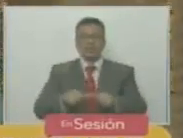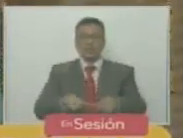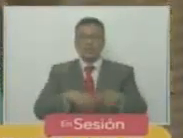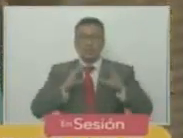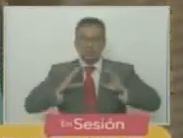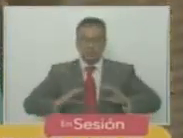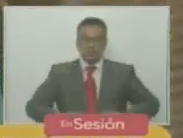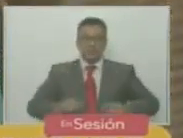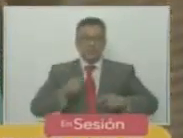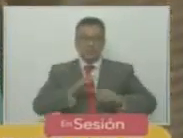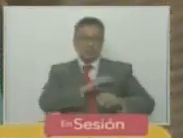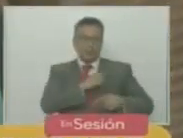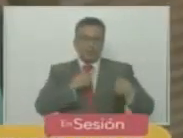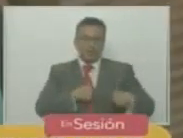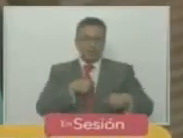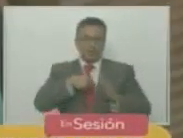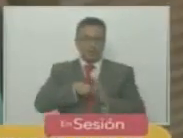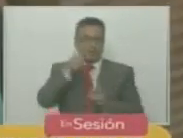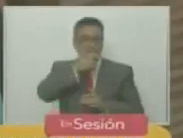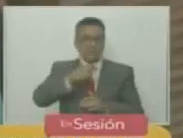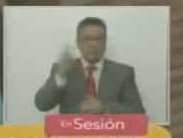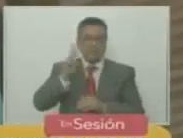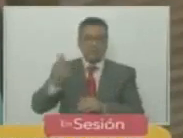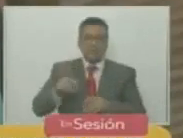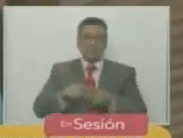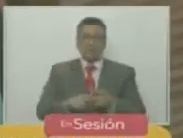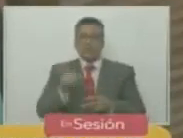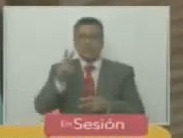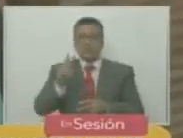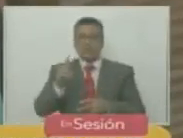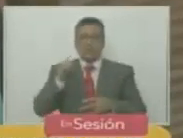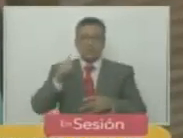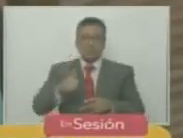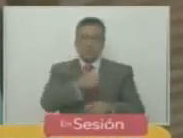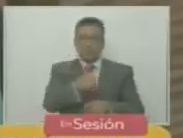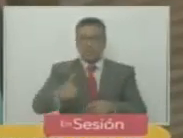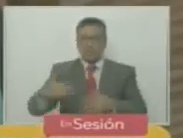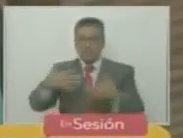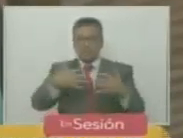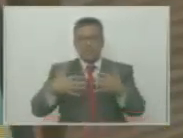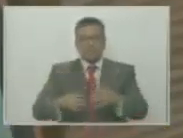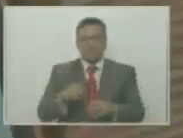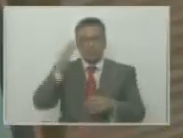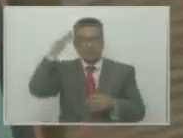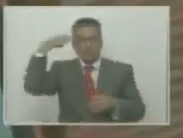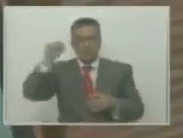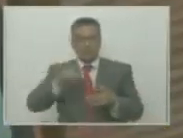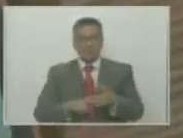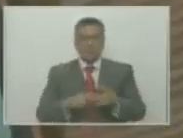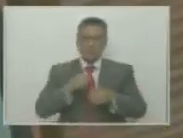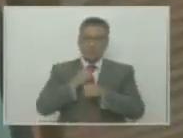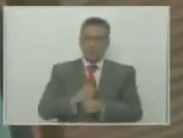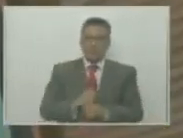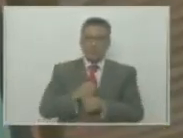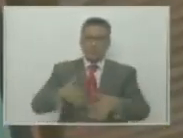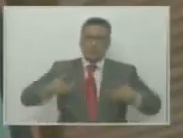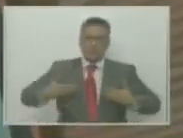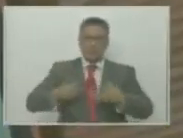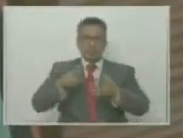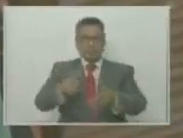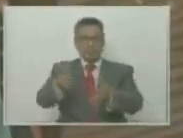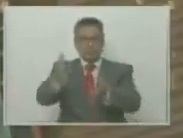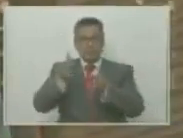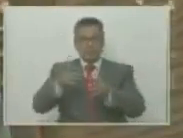en el corazón del pueblo venezolano, dejó una huella imborrable en cada lucha, sueño, esperanza, alegría y